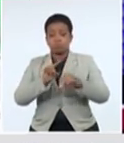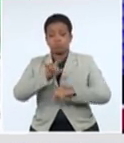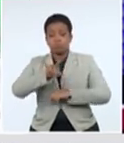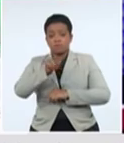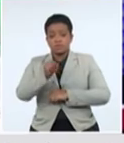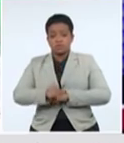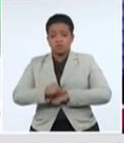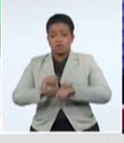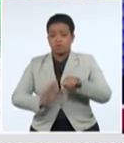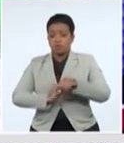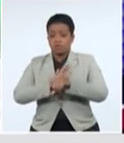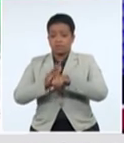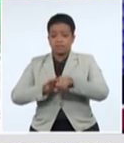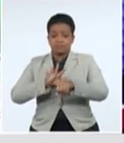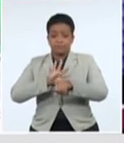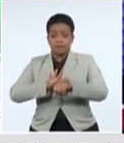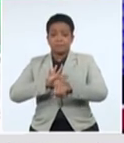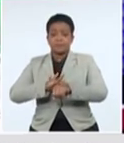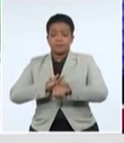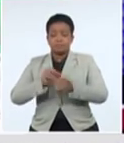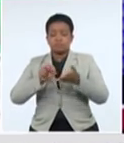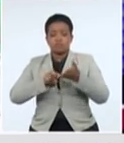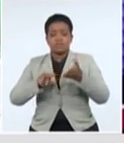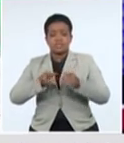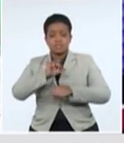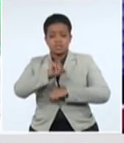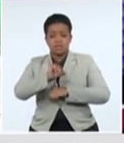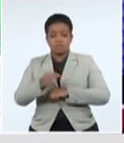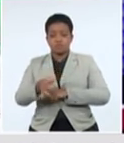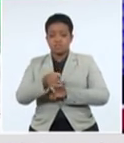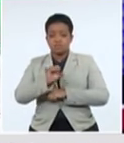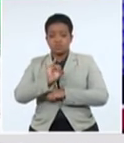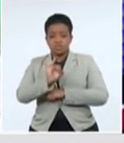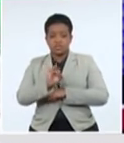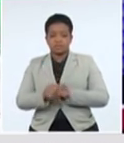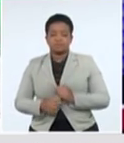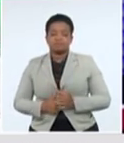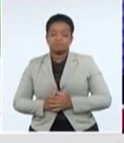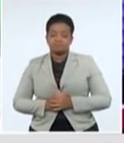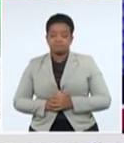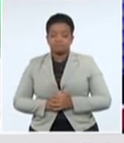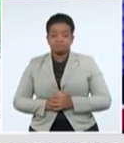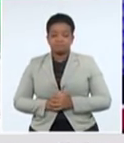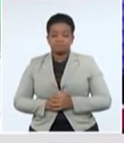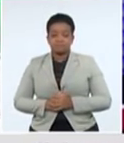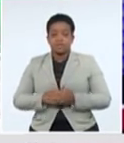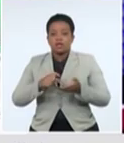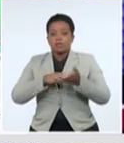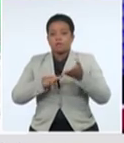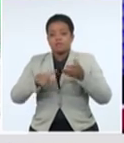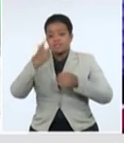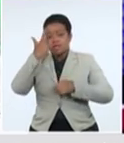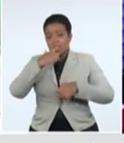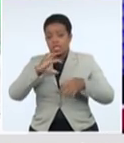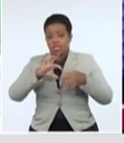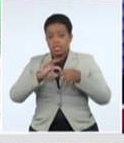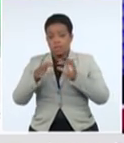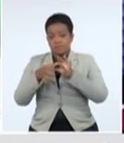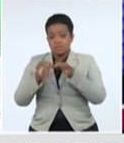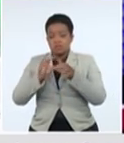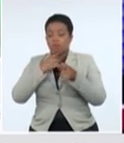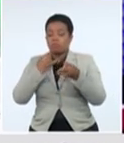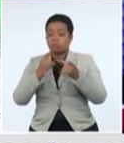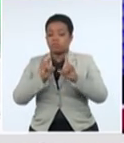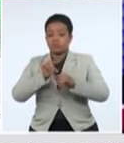COVID-19 de 6 provincias y de 7 municipios. En la provincia de Artemisa fallecen 3 personas, todas